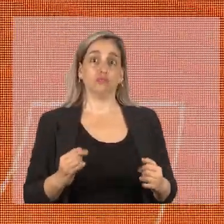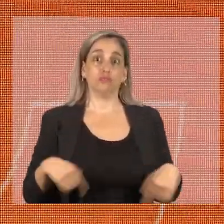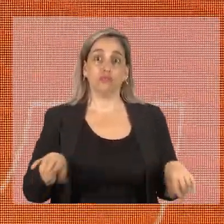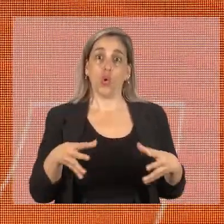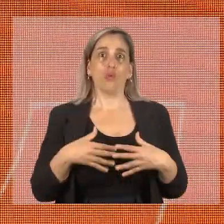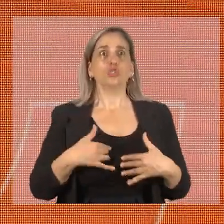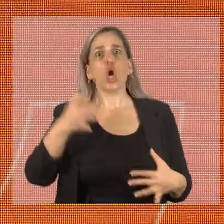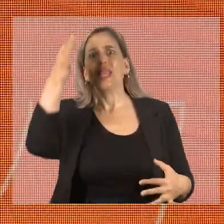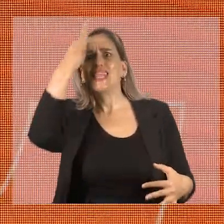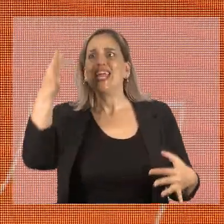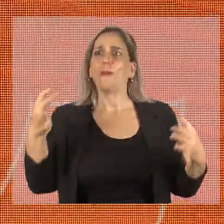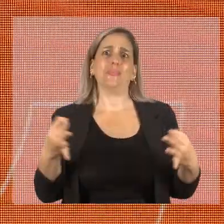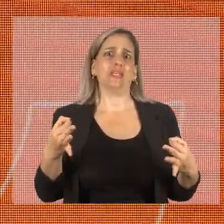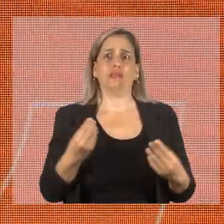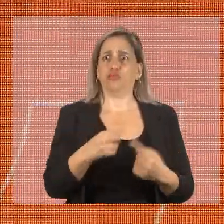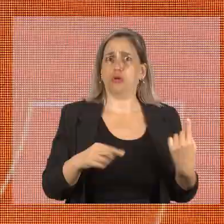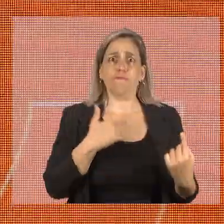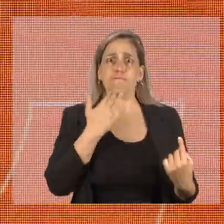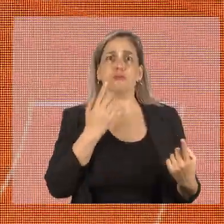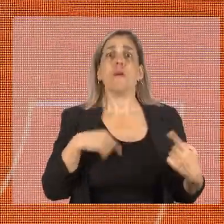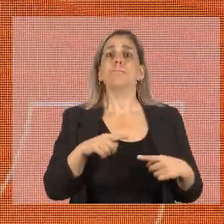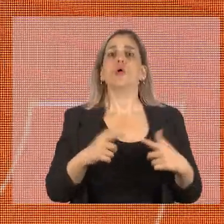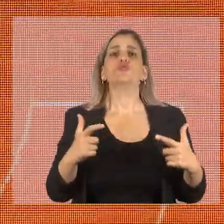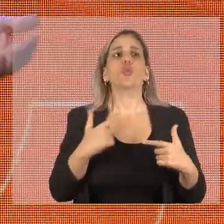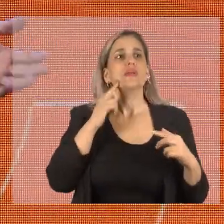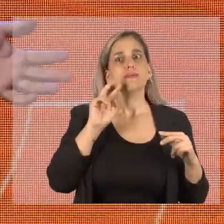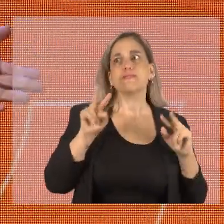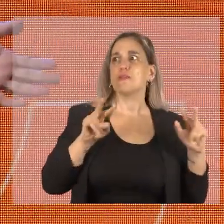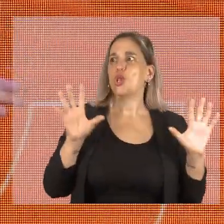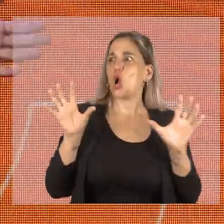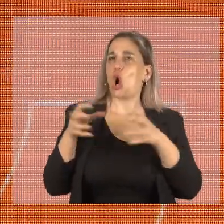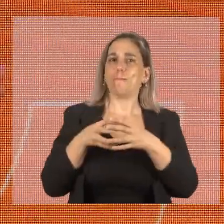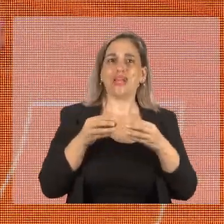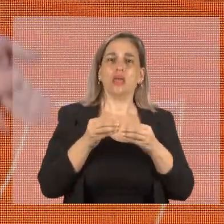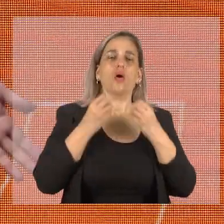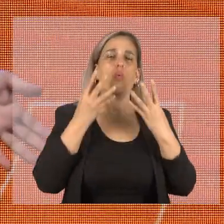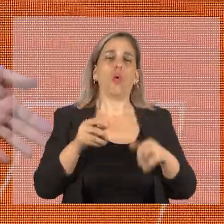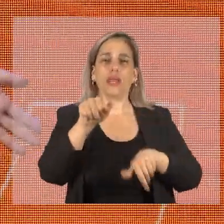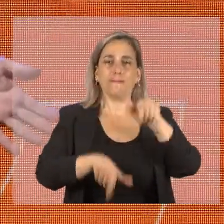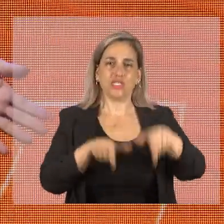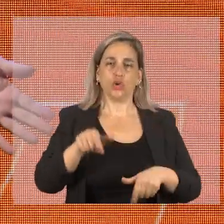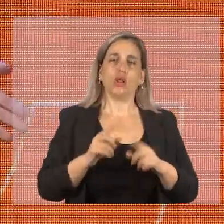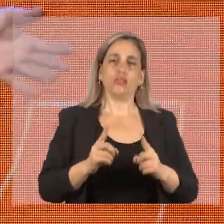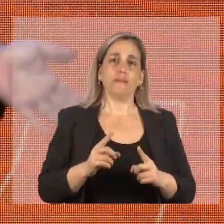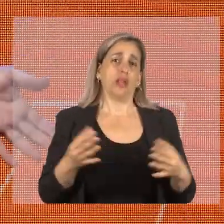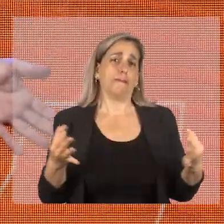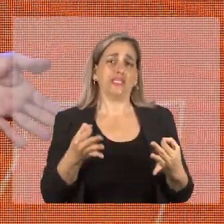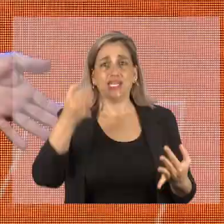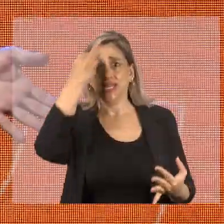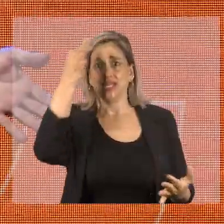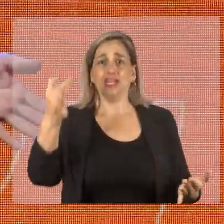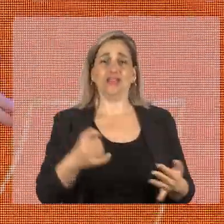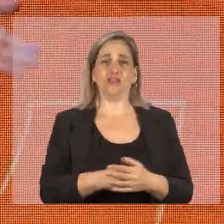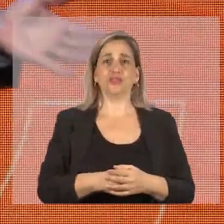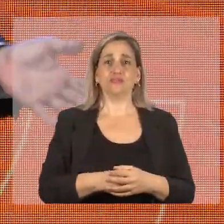Sí, yo no soy especialista en muchas cosas. Por suerte, miro a mi costado y tengo primero buena gente y después tengo